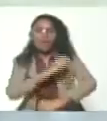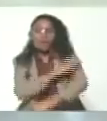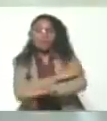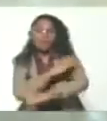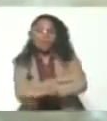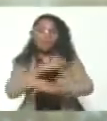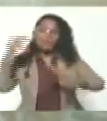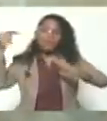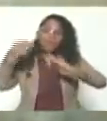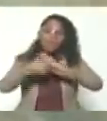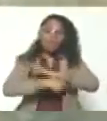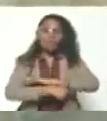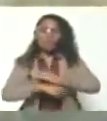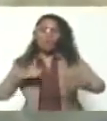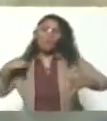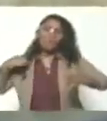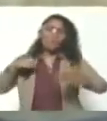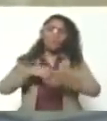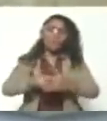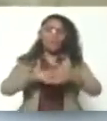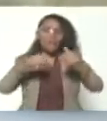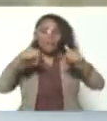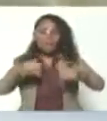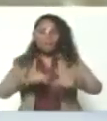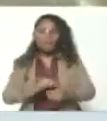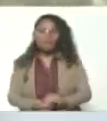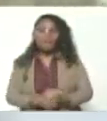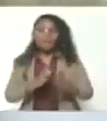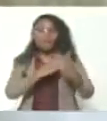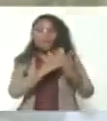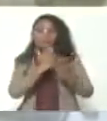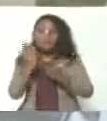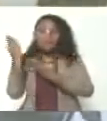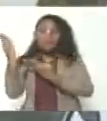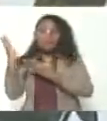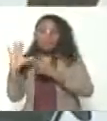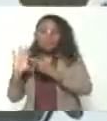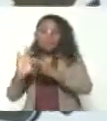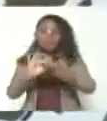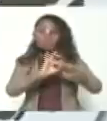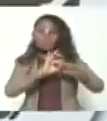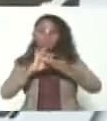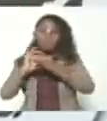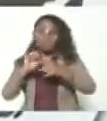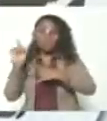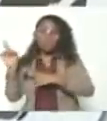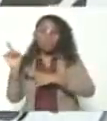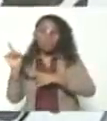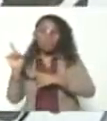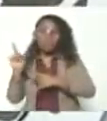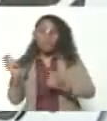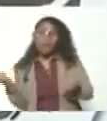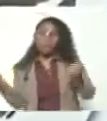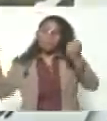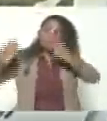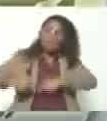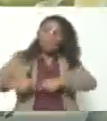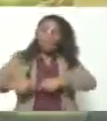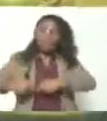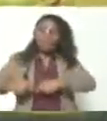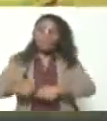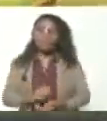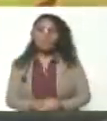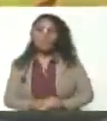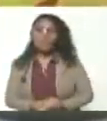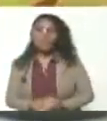ultraderecha golpista de aquí. Todo esto articulado con ellos, apostando, apostando.